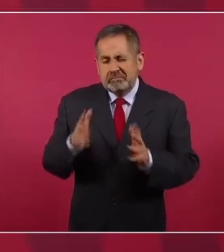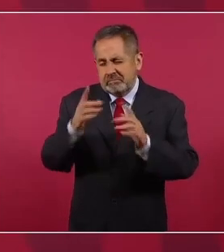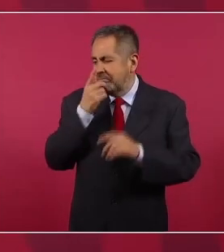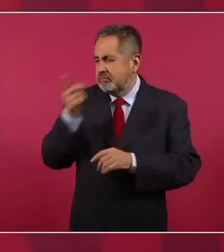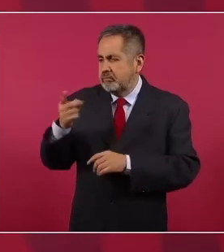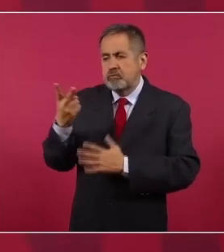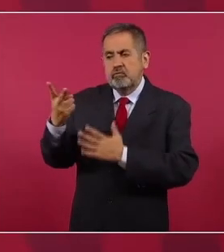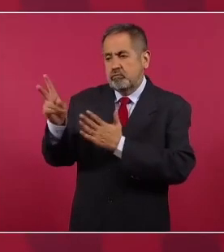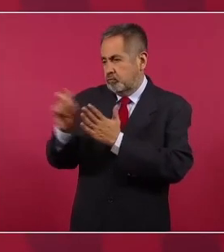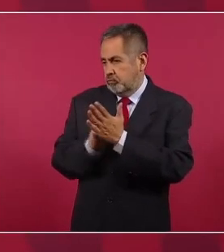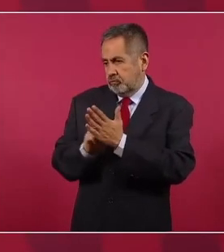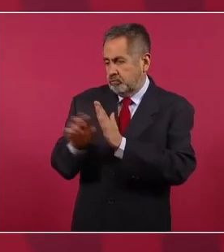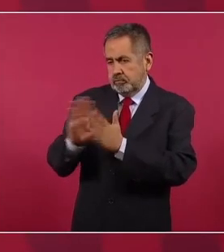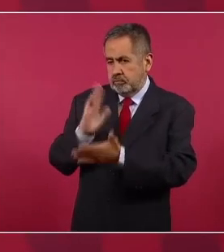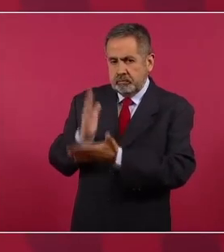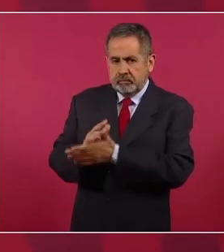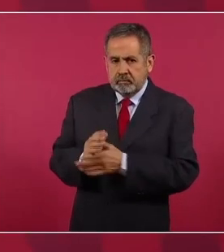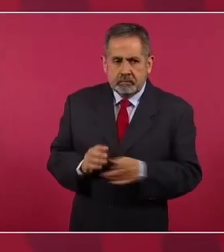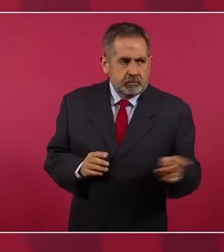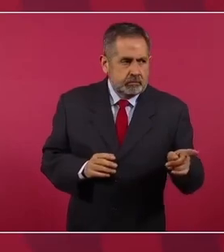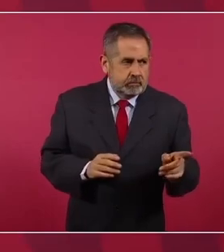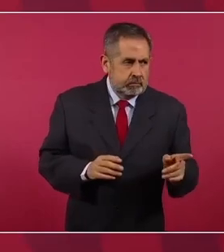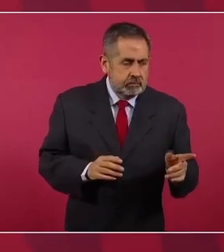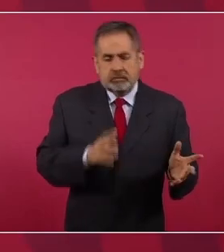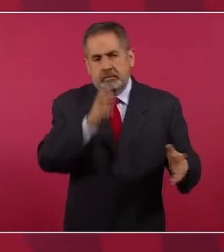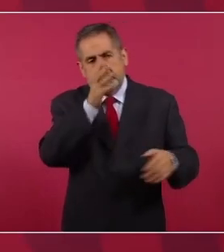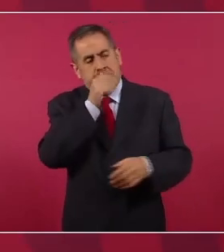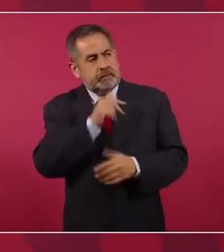2 meses. Y le dijeron, no, no podemos